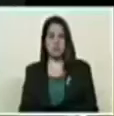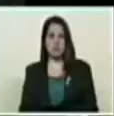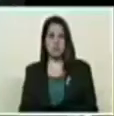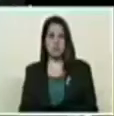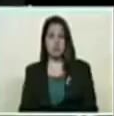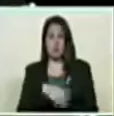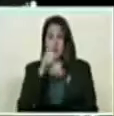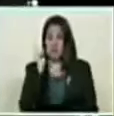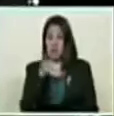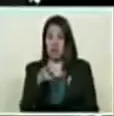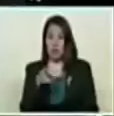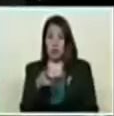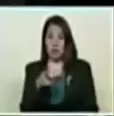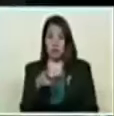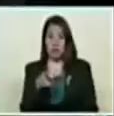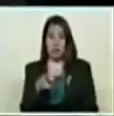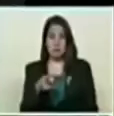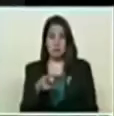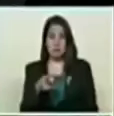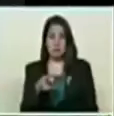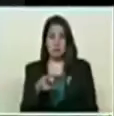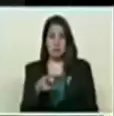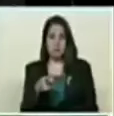Hay que seguir